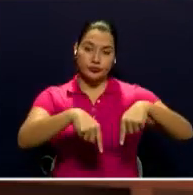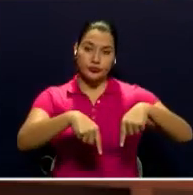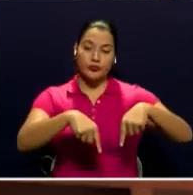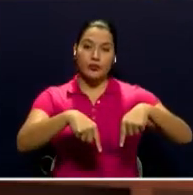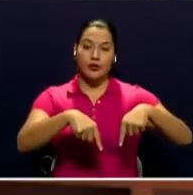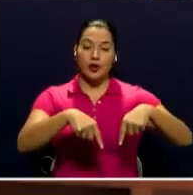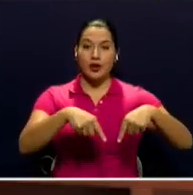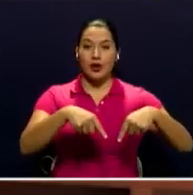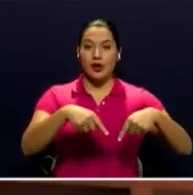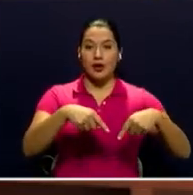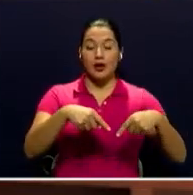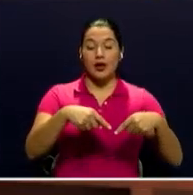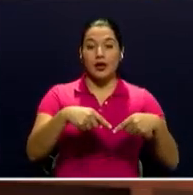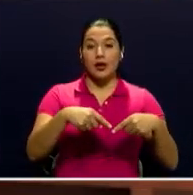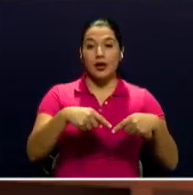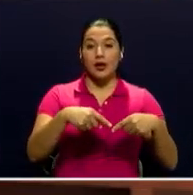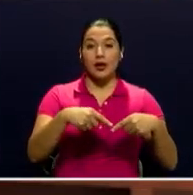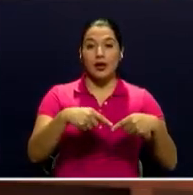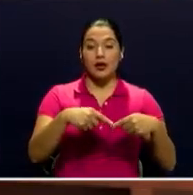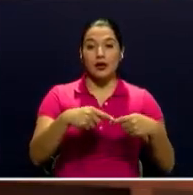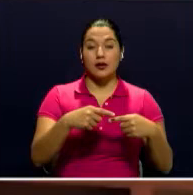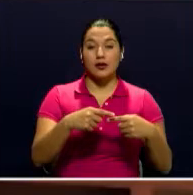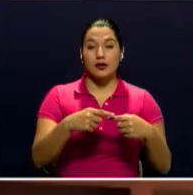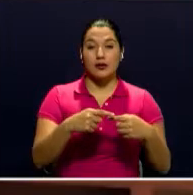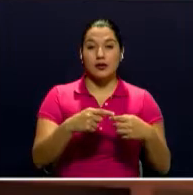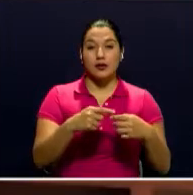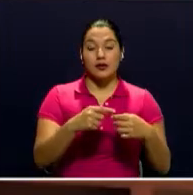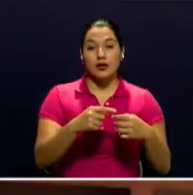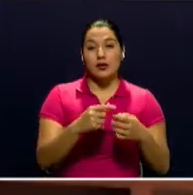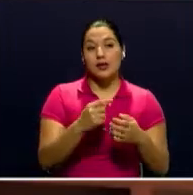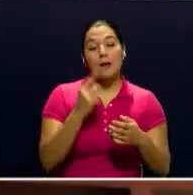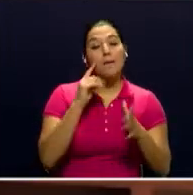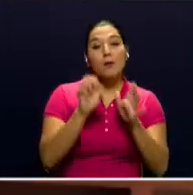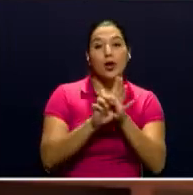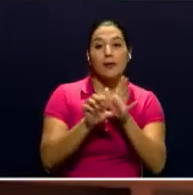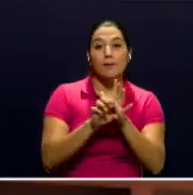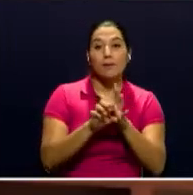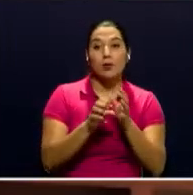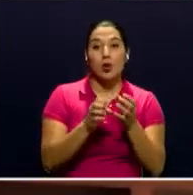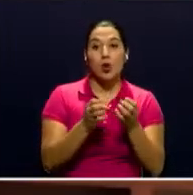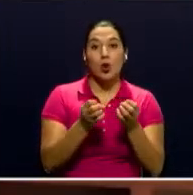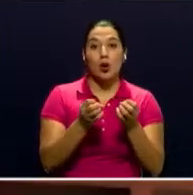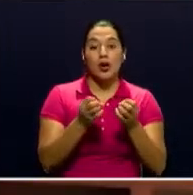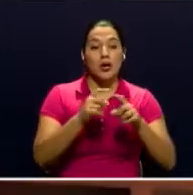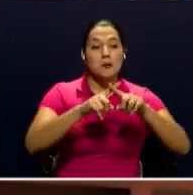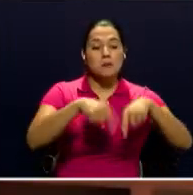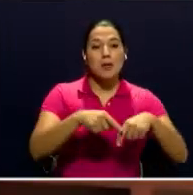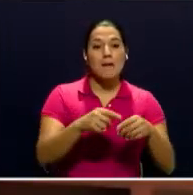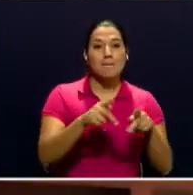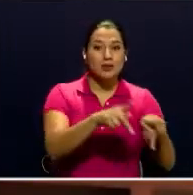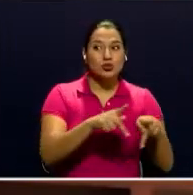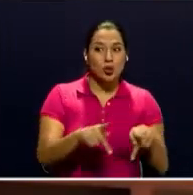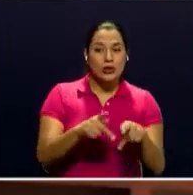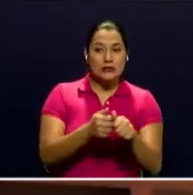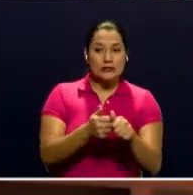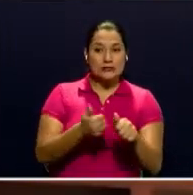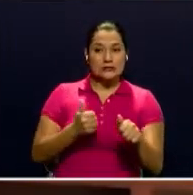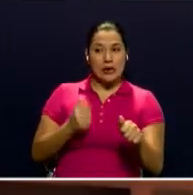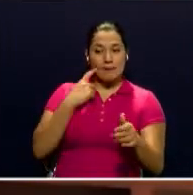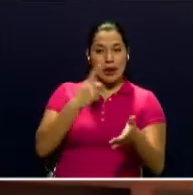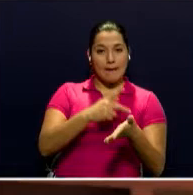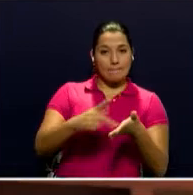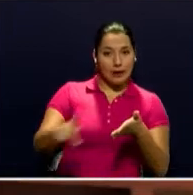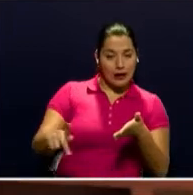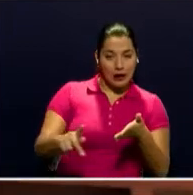las medidas o los indicadores de mora, las carteras de mora del sistema bancario o se han extendido los